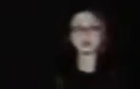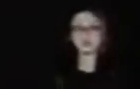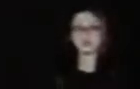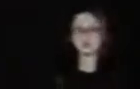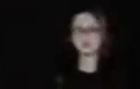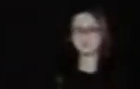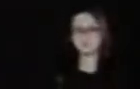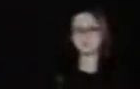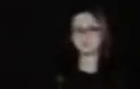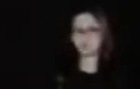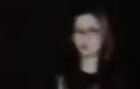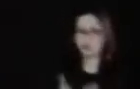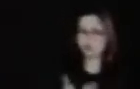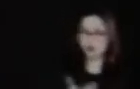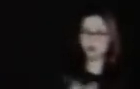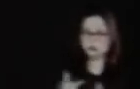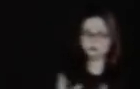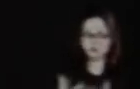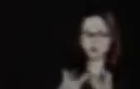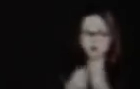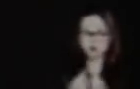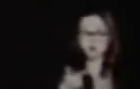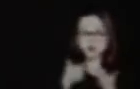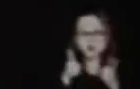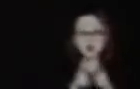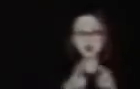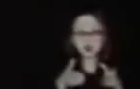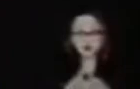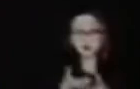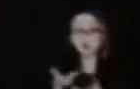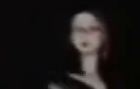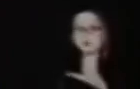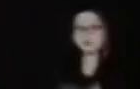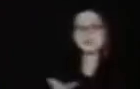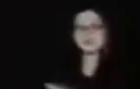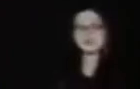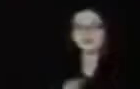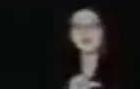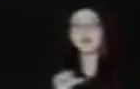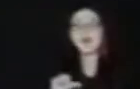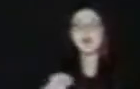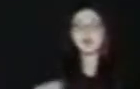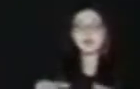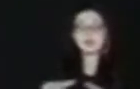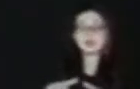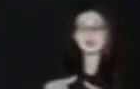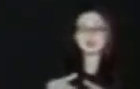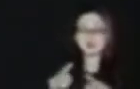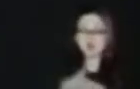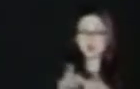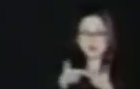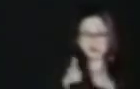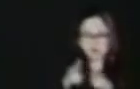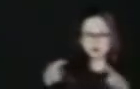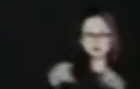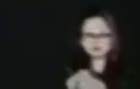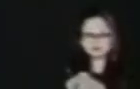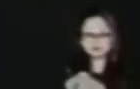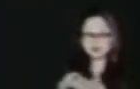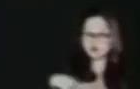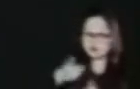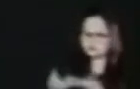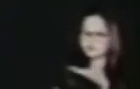no va a ser un comité al servicio de una minoría rapaz.